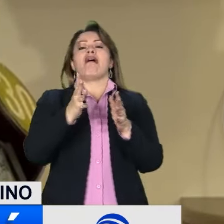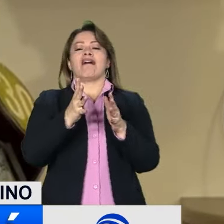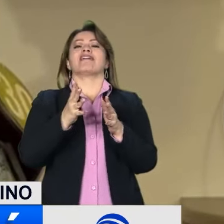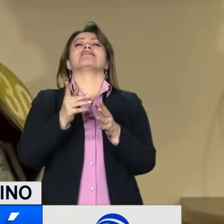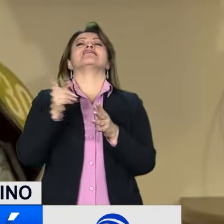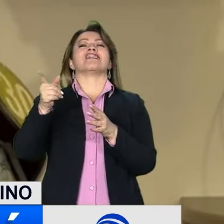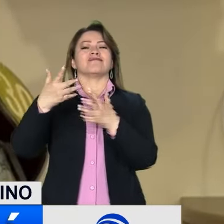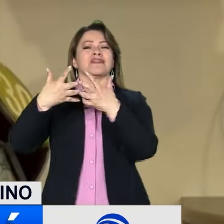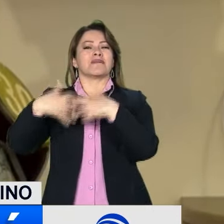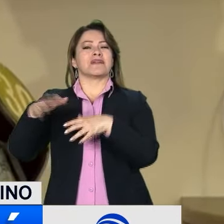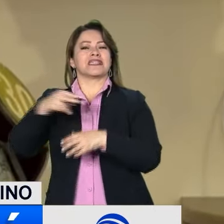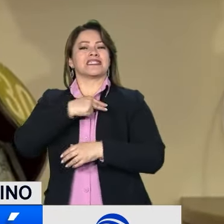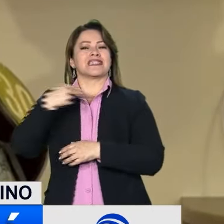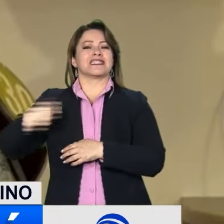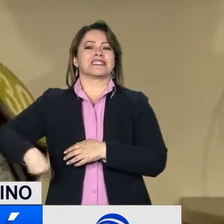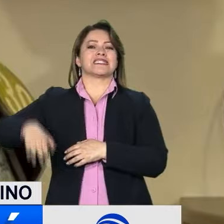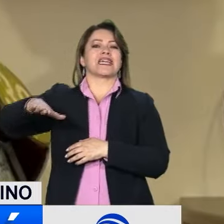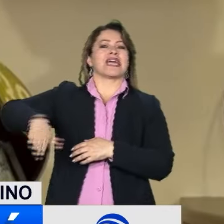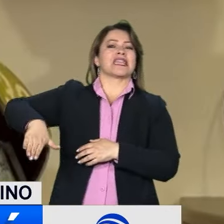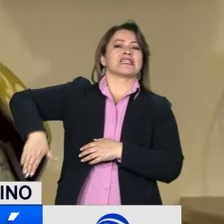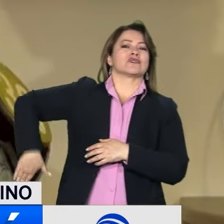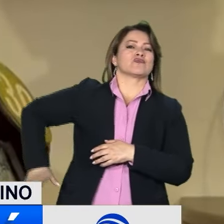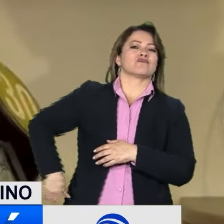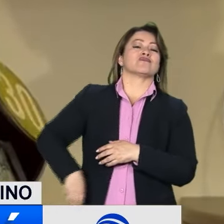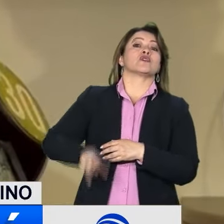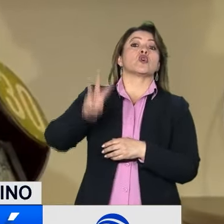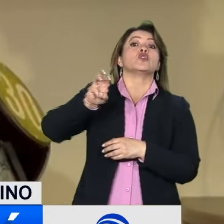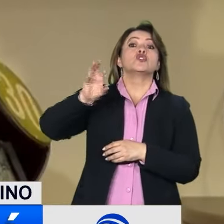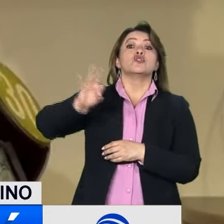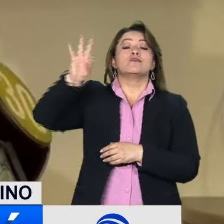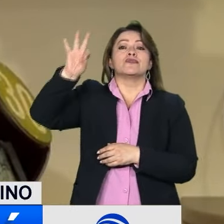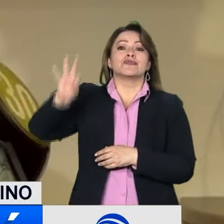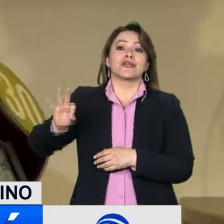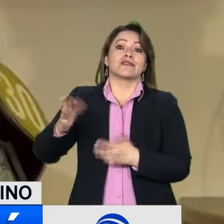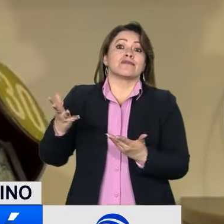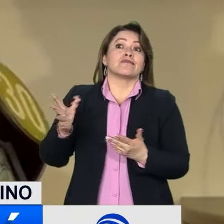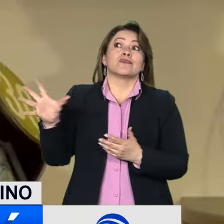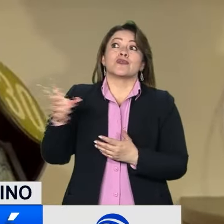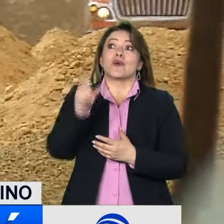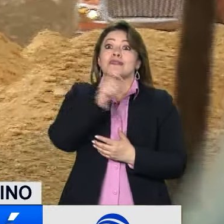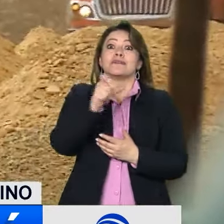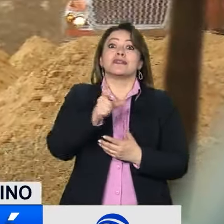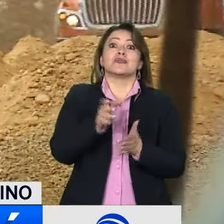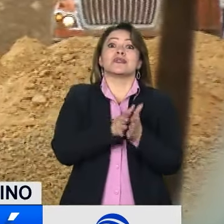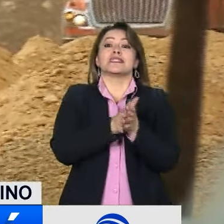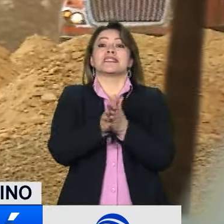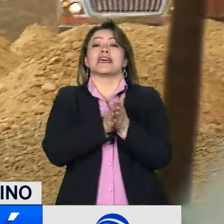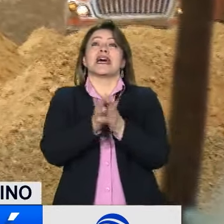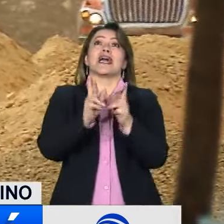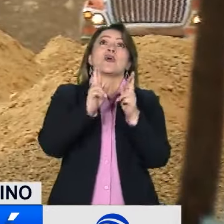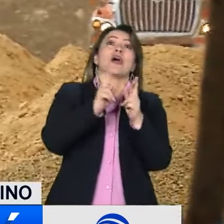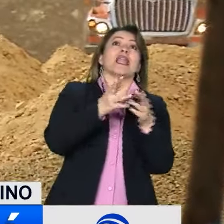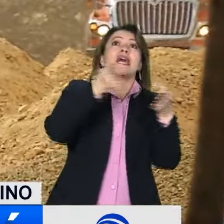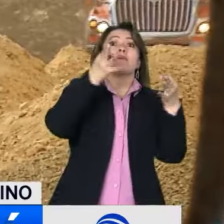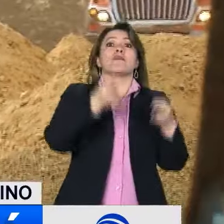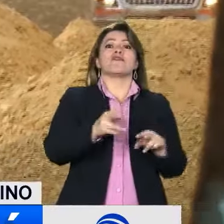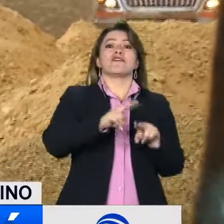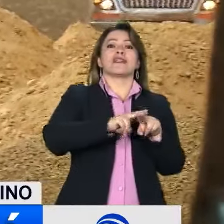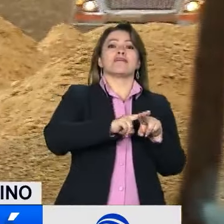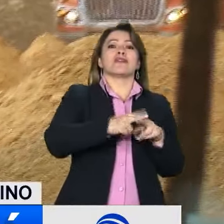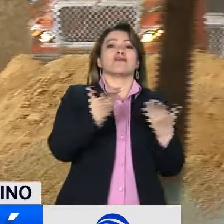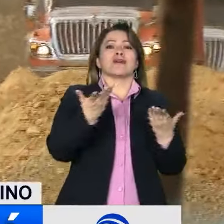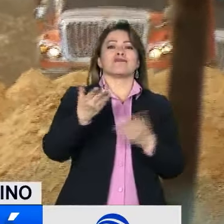el buen ritmo. Este es el contrato del sueño a los bogotanos. Es la obra. Uno de los puntos críticos se ubica en la